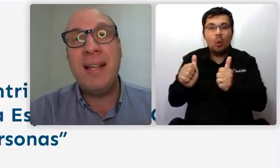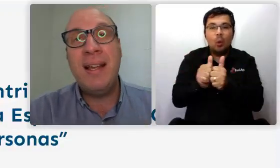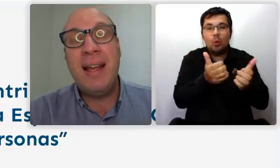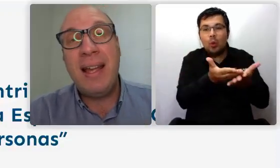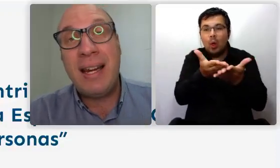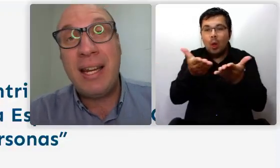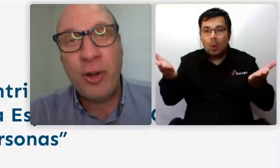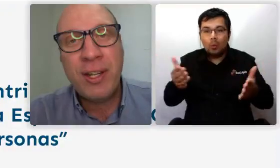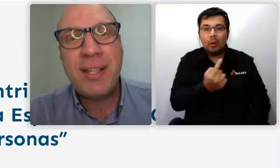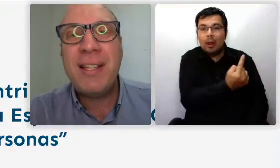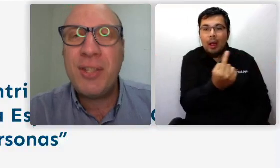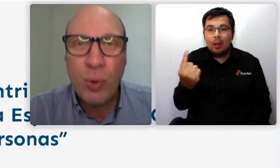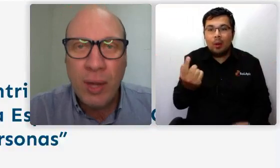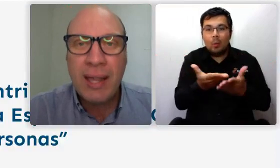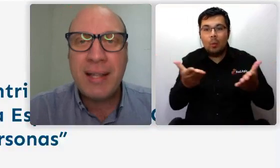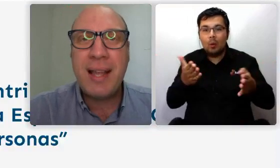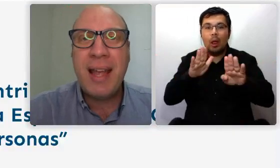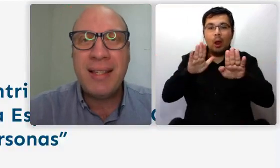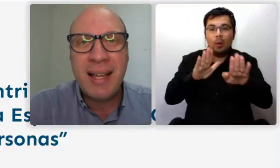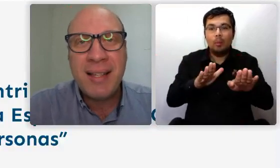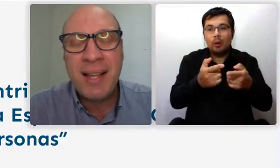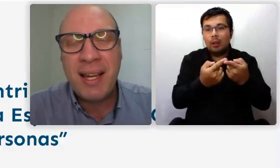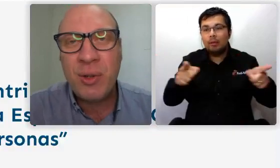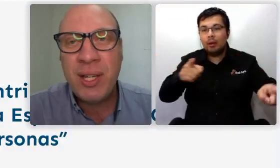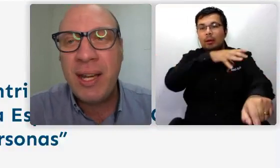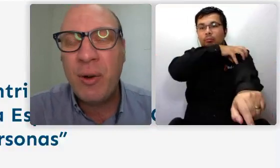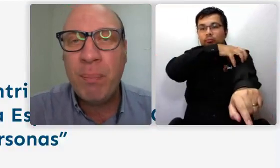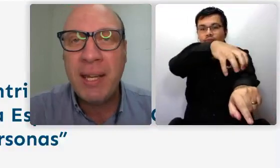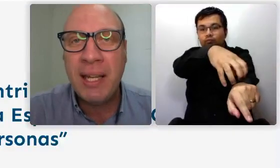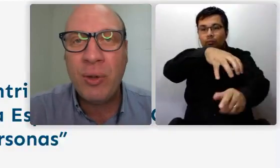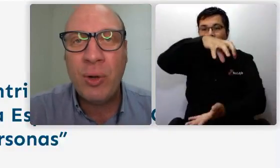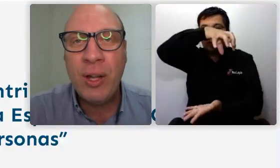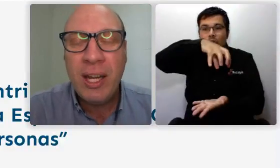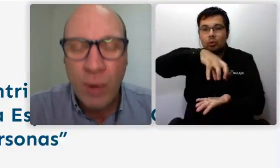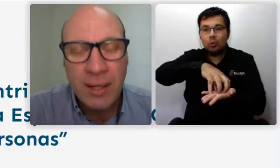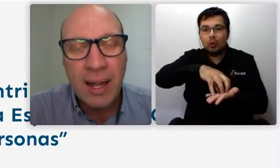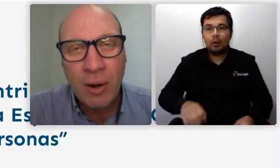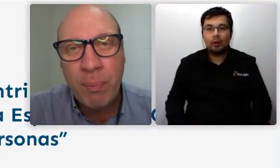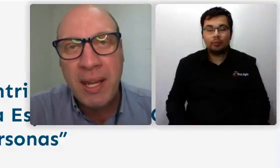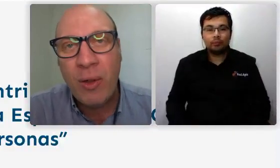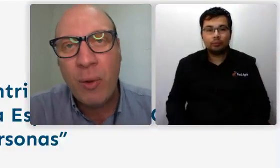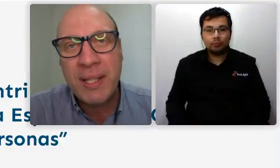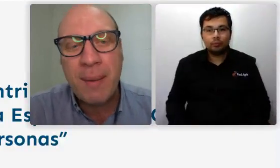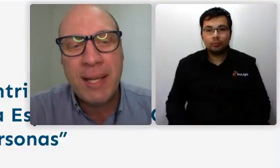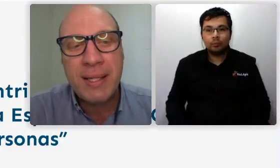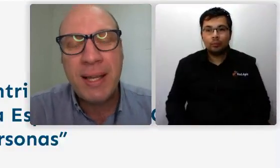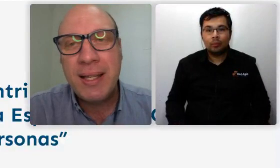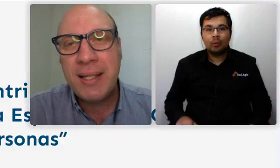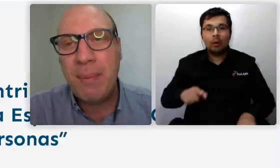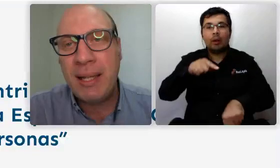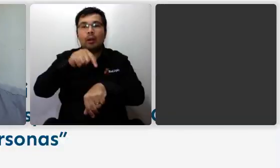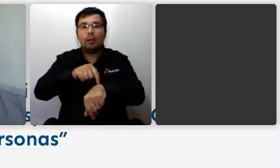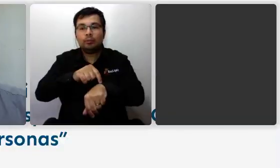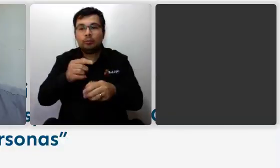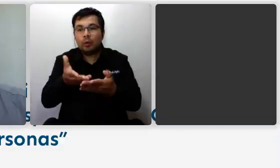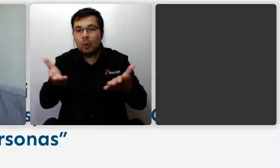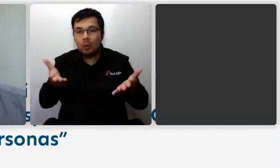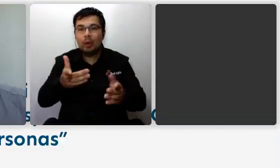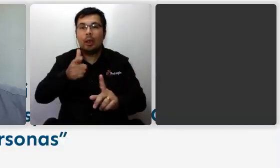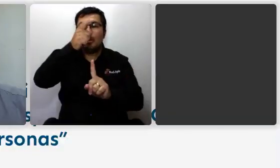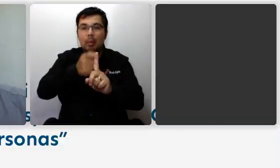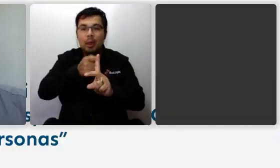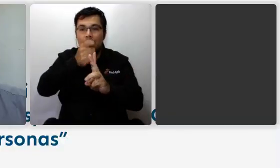diversas regiones, ciudades e instancias que nos siguen acompañando y nos han acompañado mes a mes, semana tras semana,